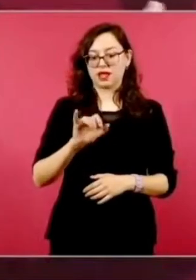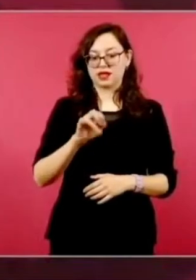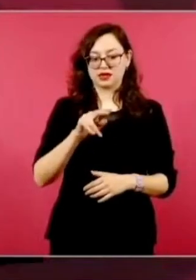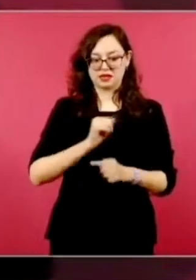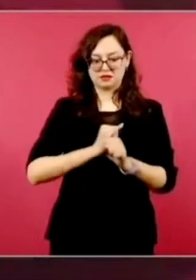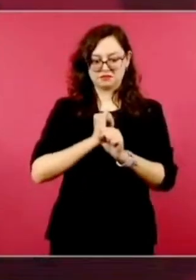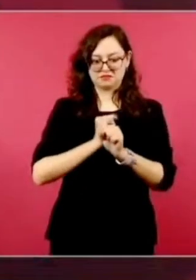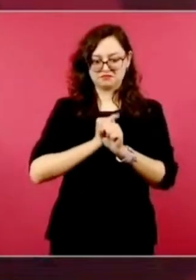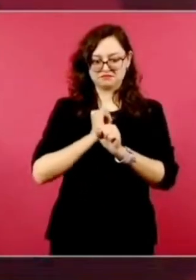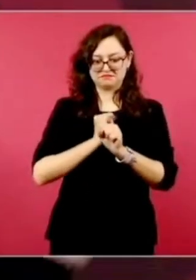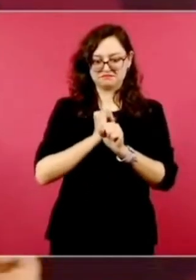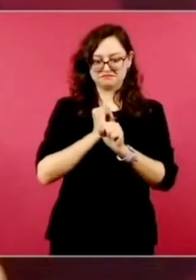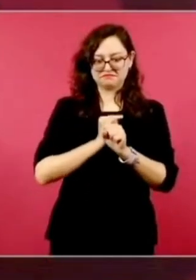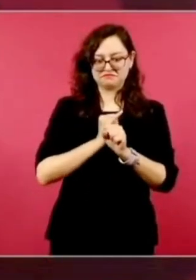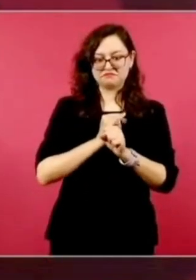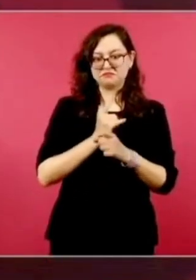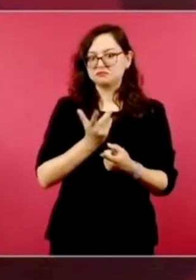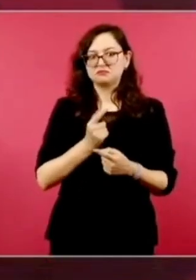no hay nada.